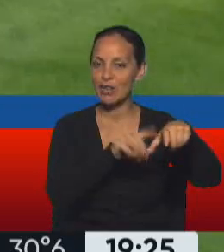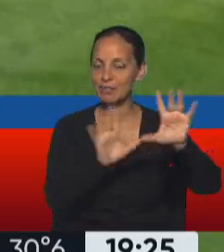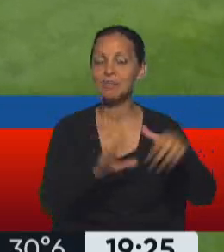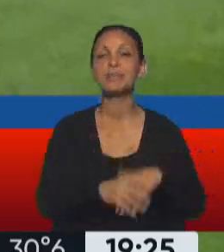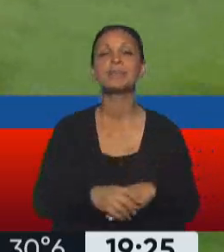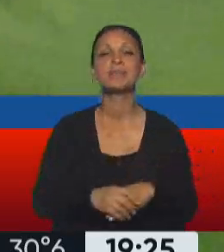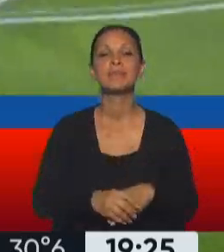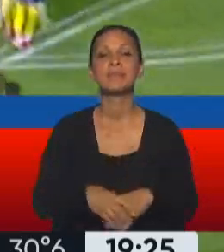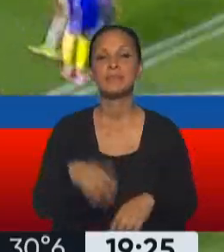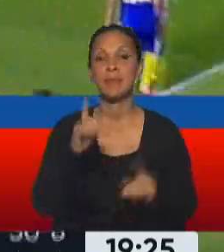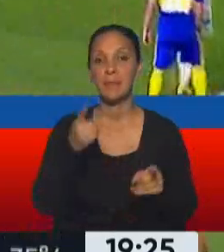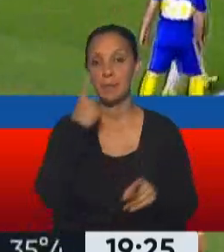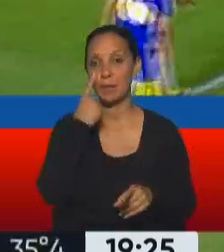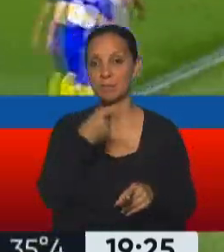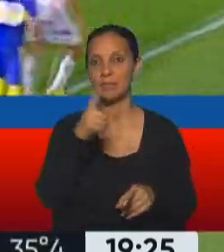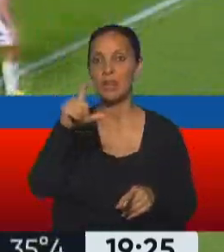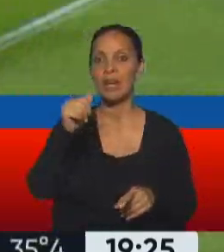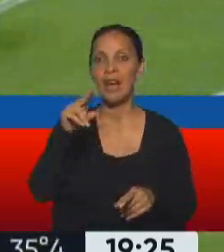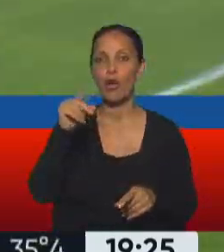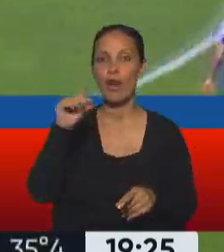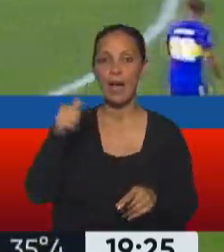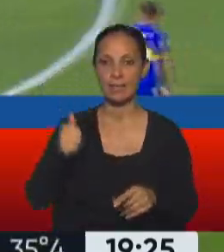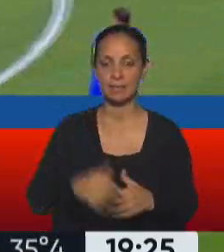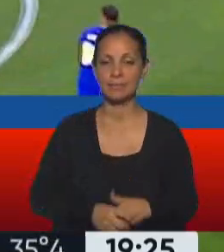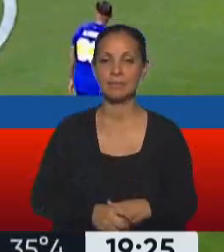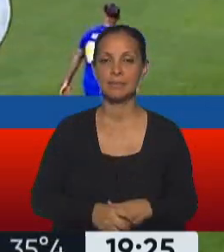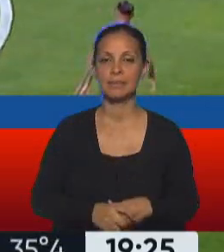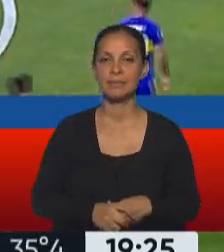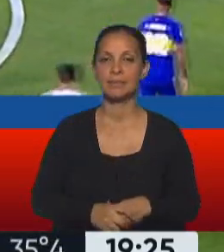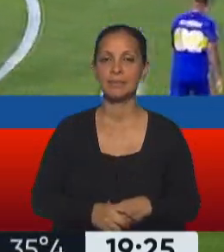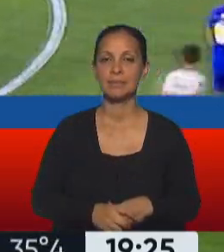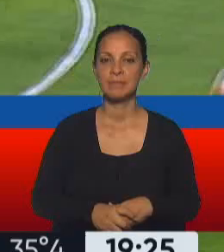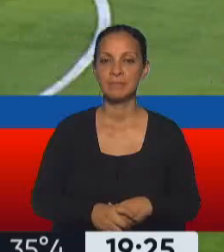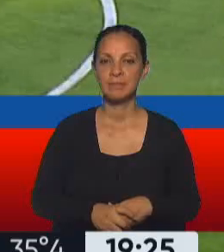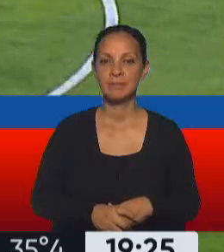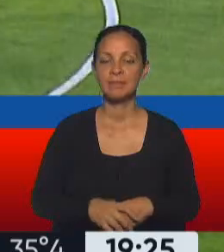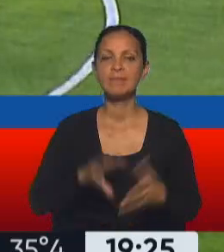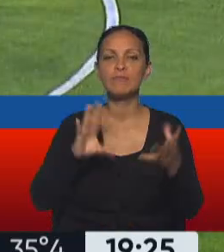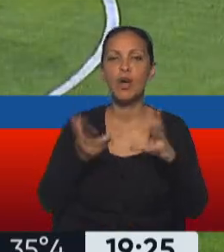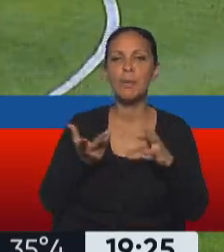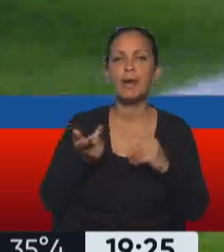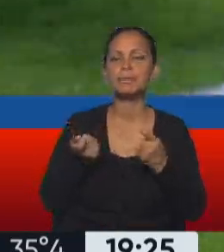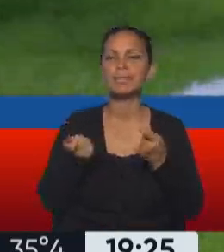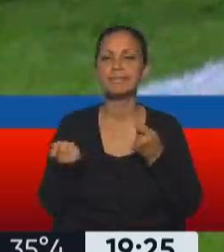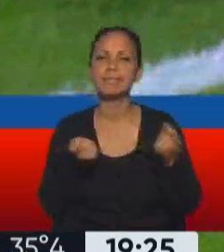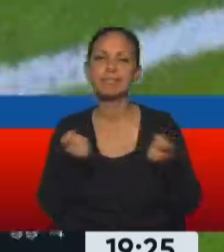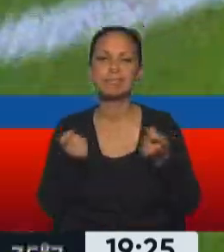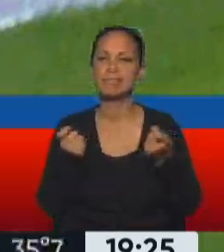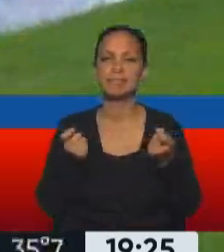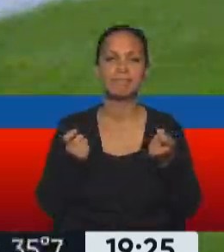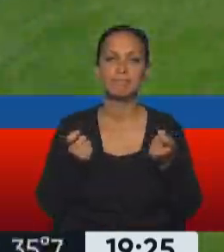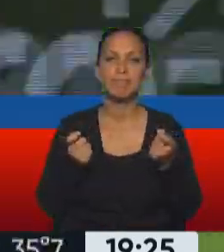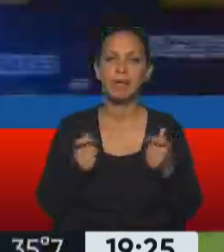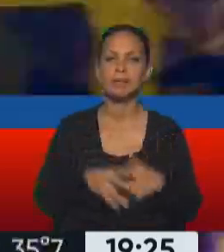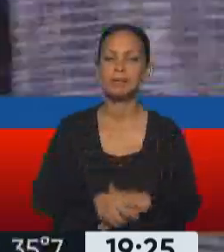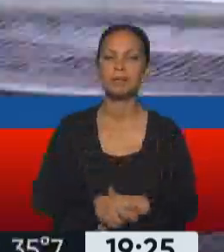podemos hablar de Cardona, como te decía, que la rompió toda con este tiro en el travesaño, manejando los hilos del partido.